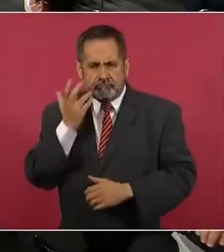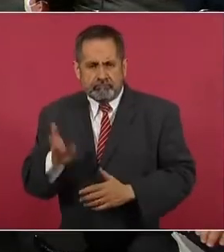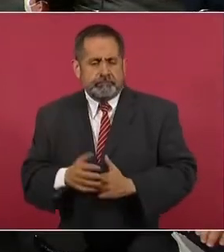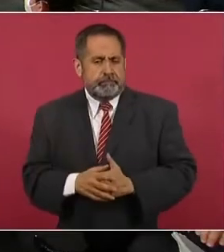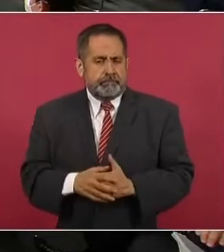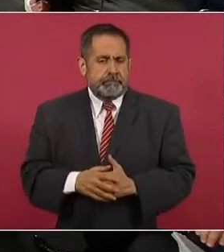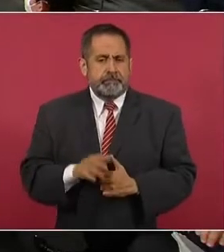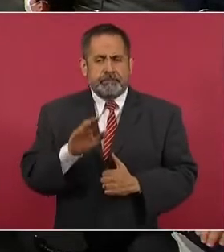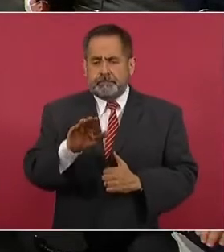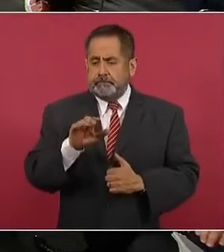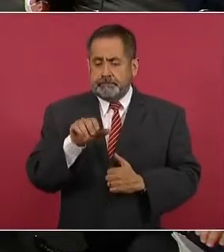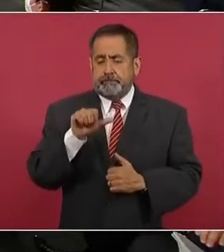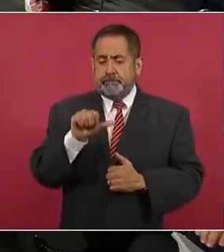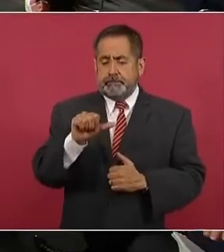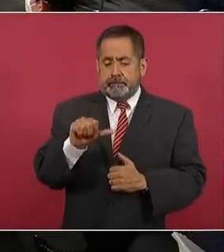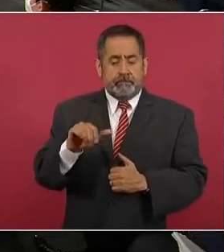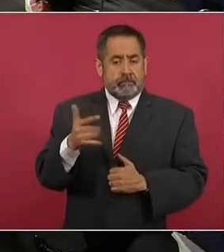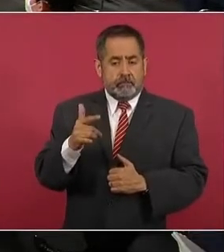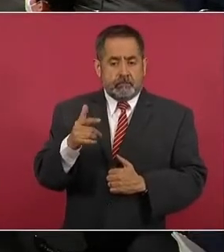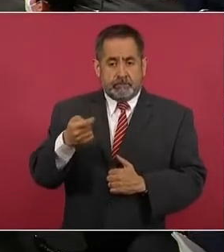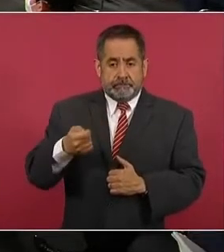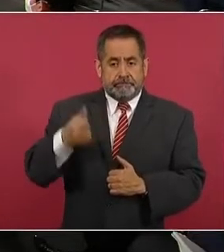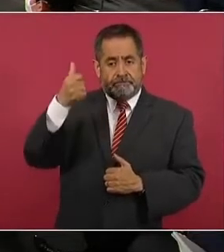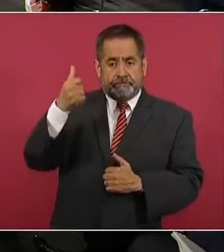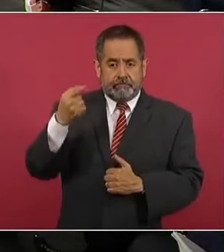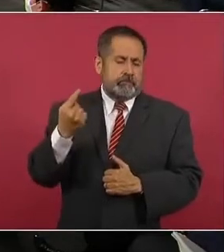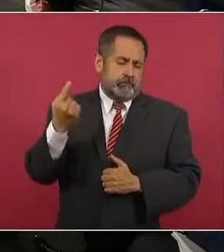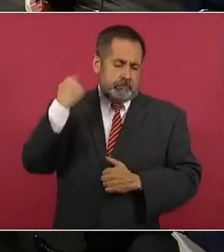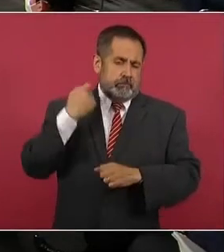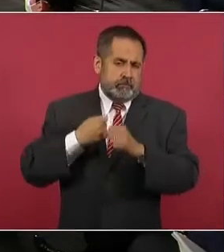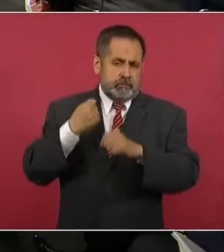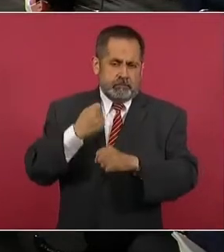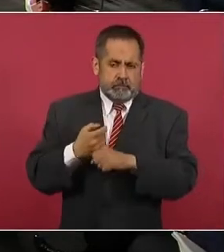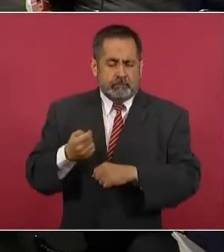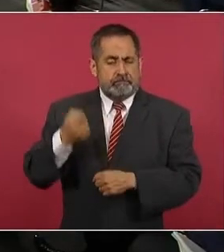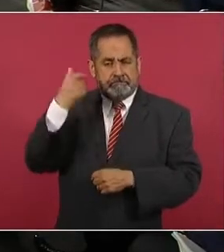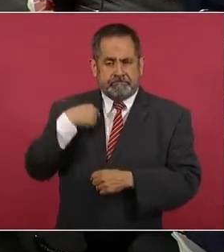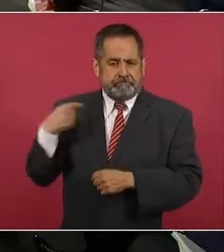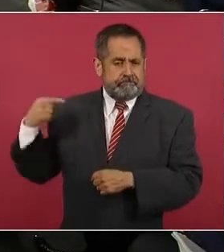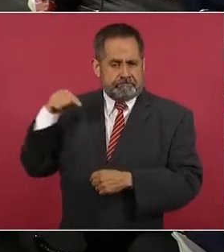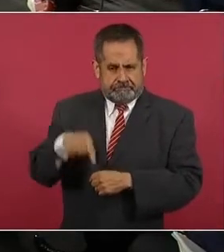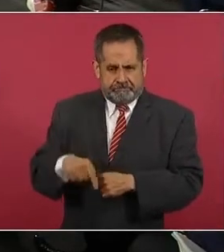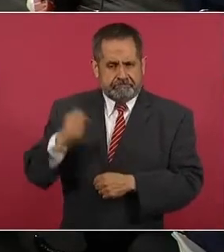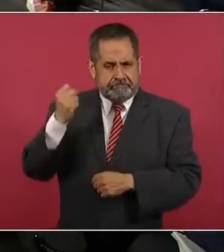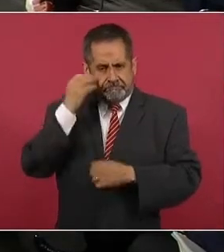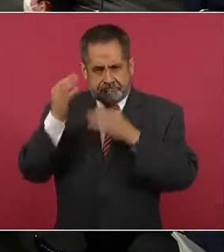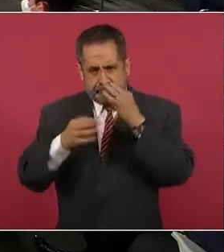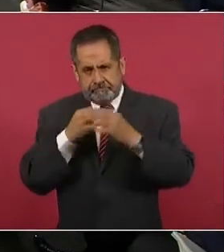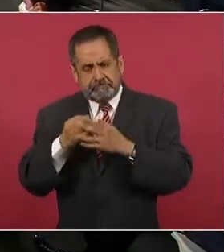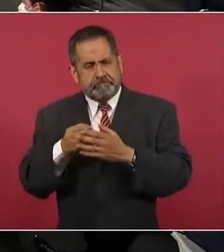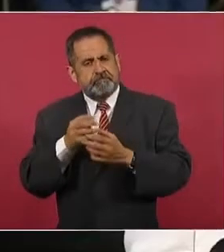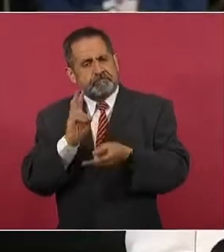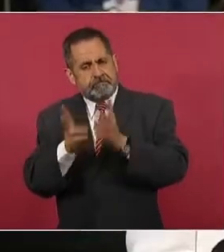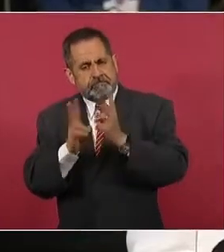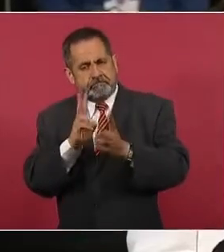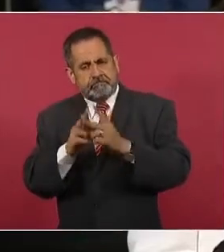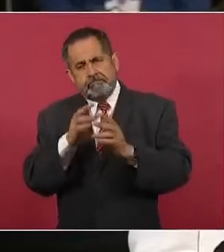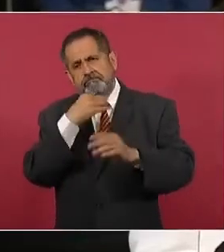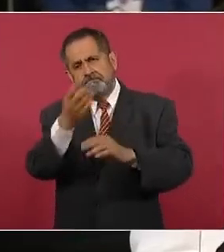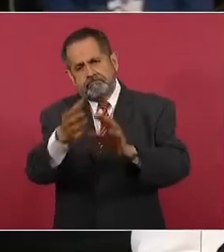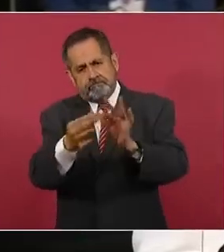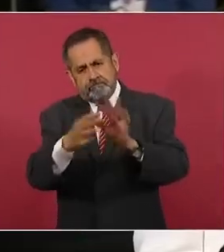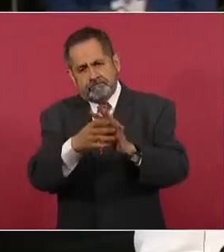El 16 de julio fue la primera vez que vine el año pasado, aquí en la mañanera, le comenté lo que pasaba en